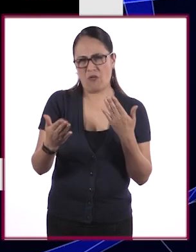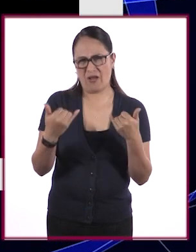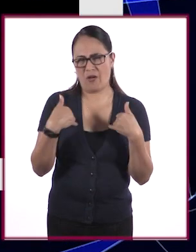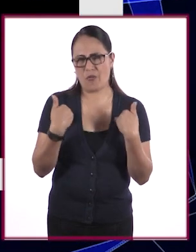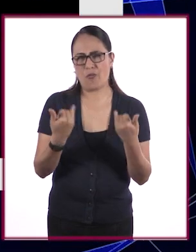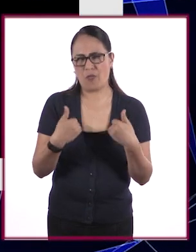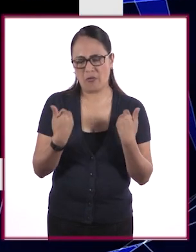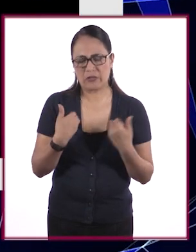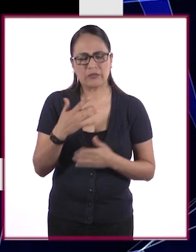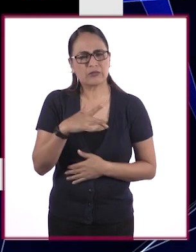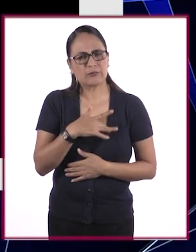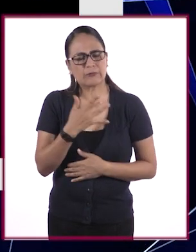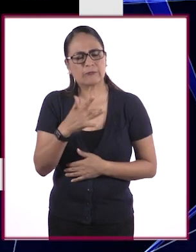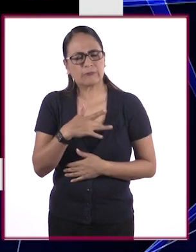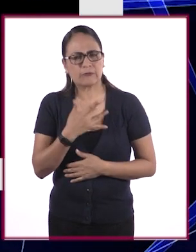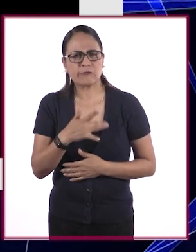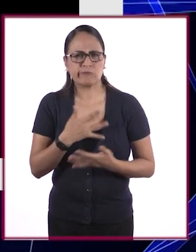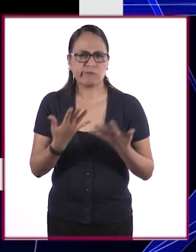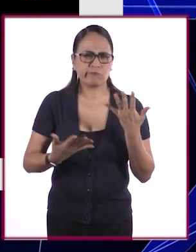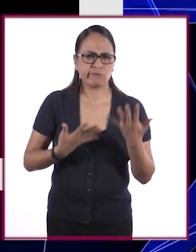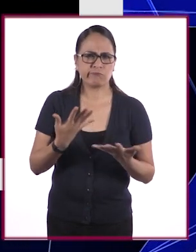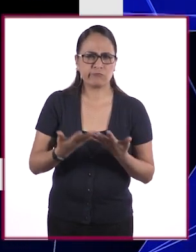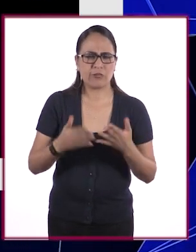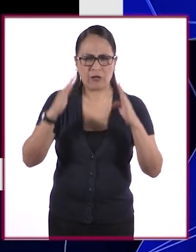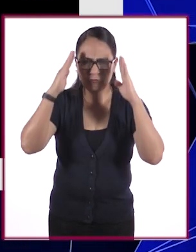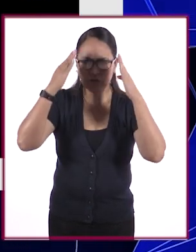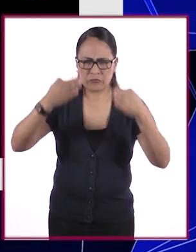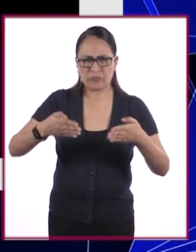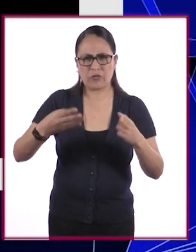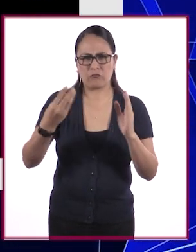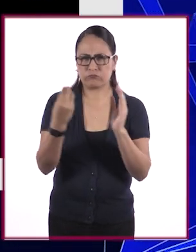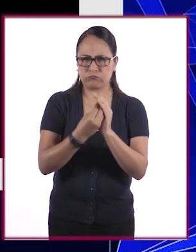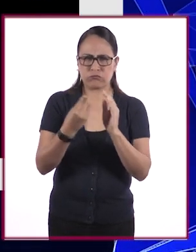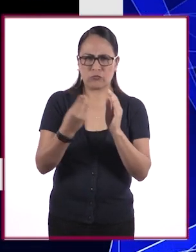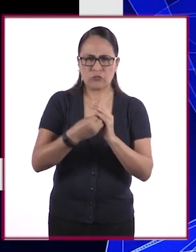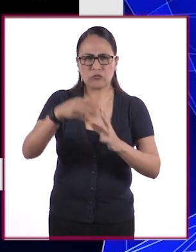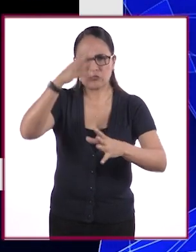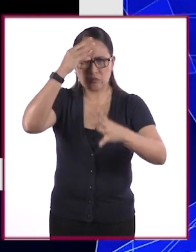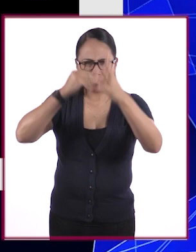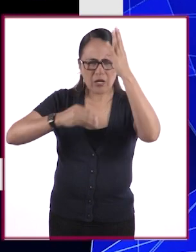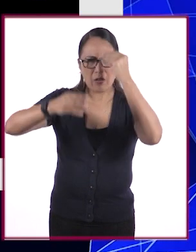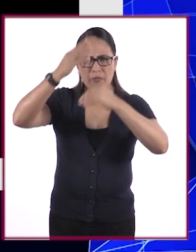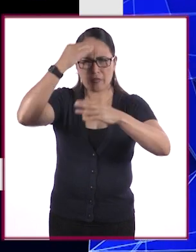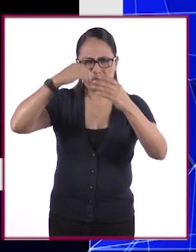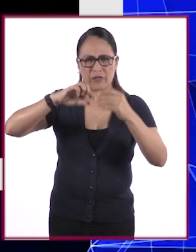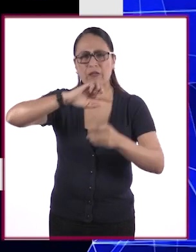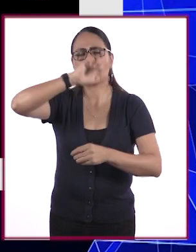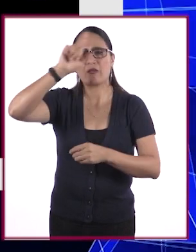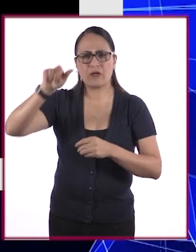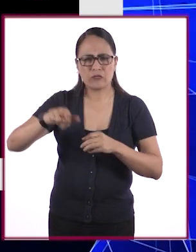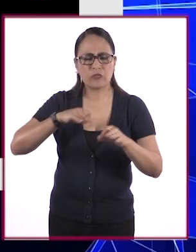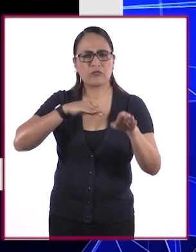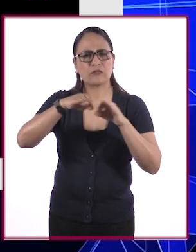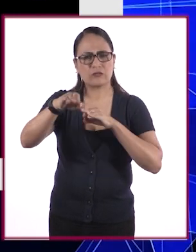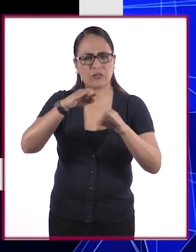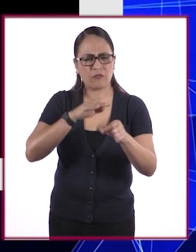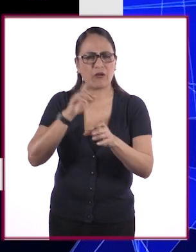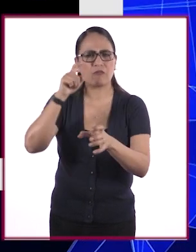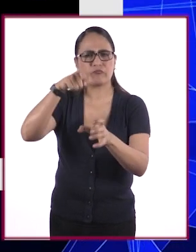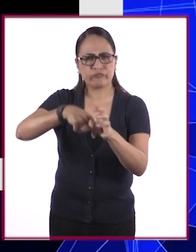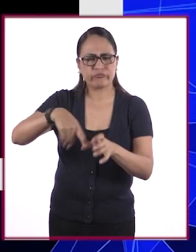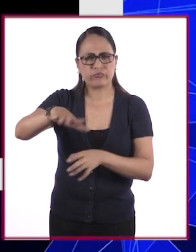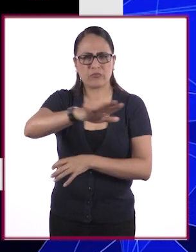es tratar de capacitarse para poder trabajar en ese sector que está